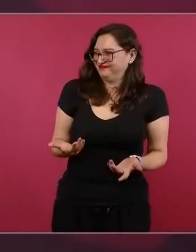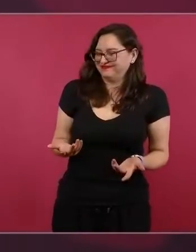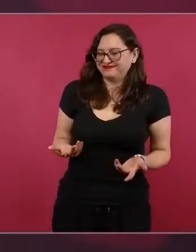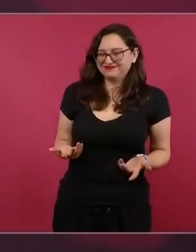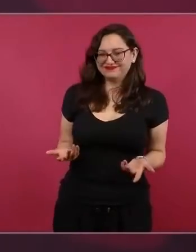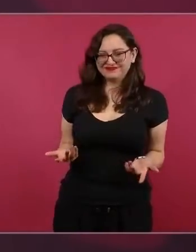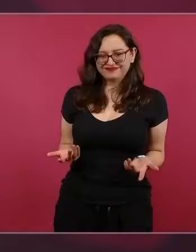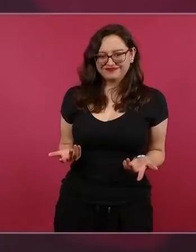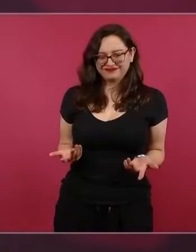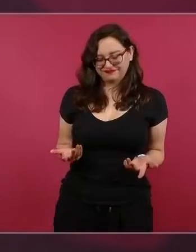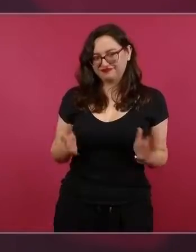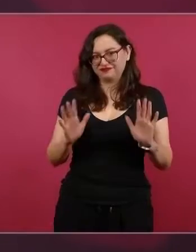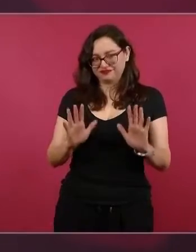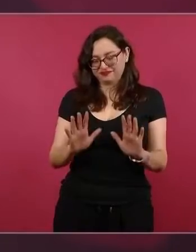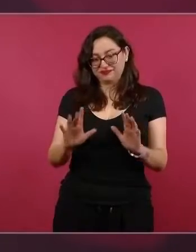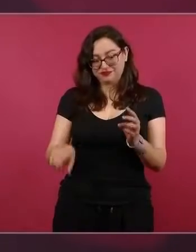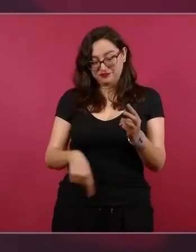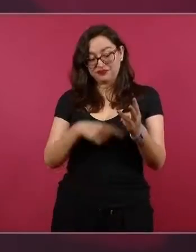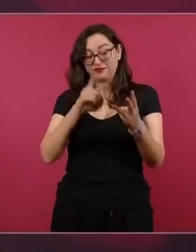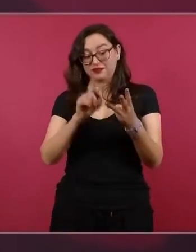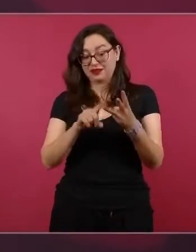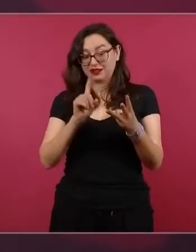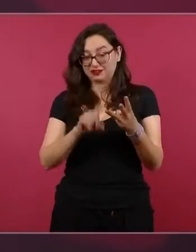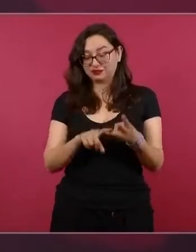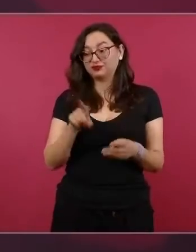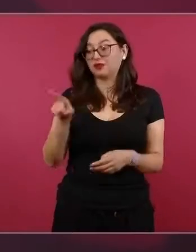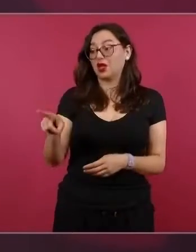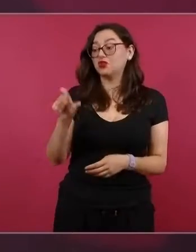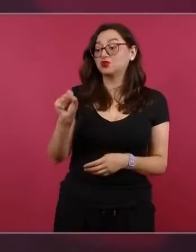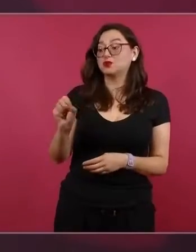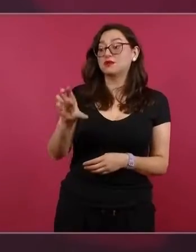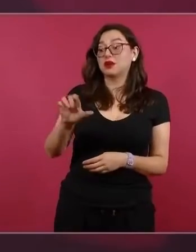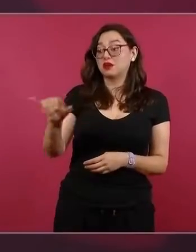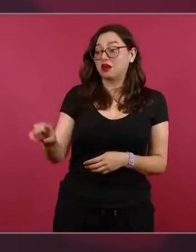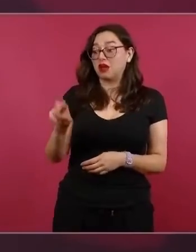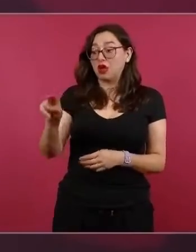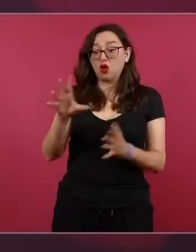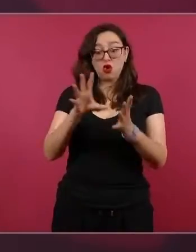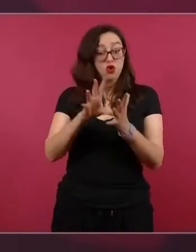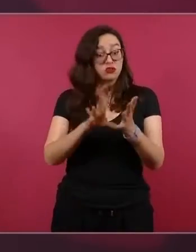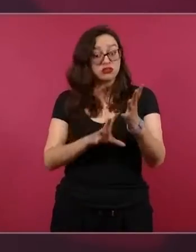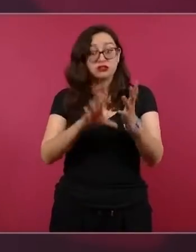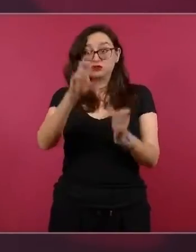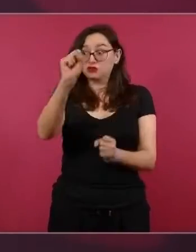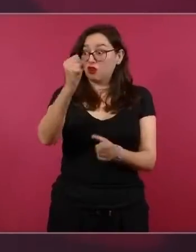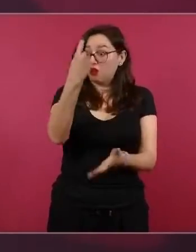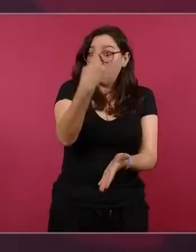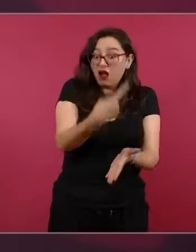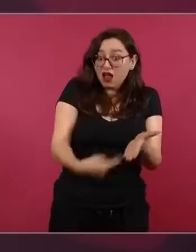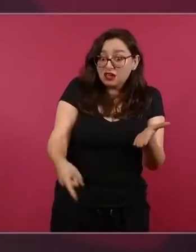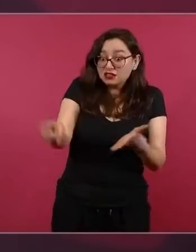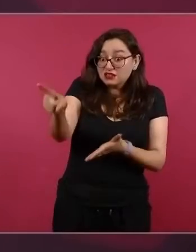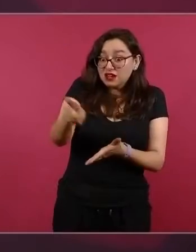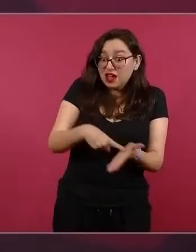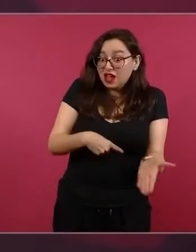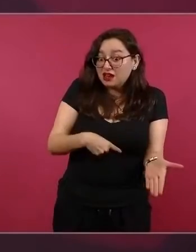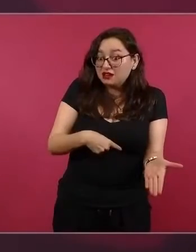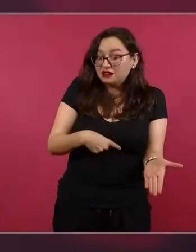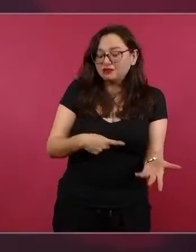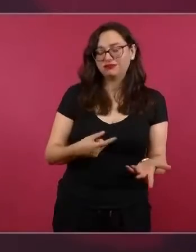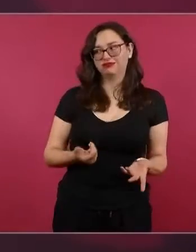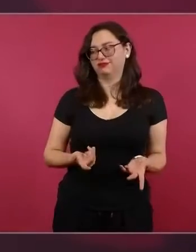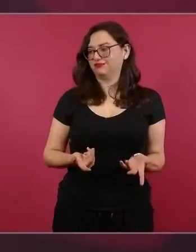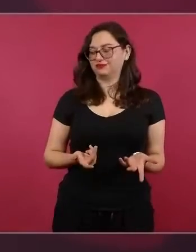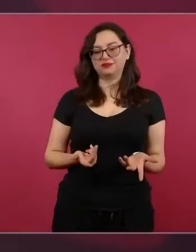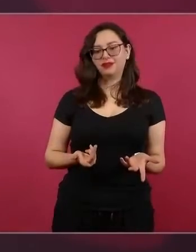la Constitución. La Suprema Corte debe proteger la Constitución, que es nuestra norma máxima.